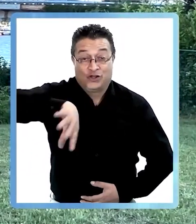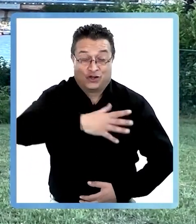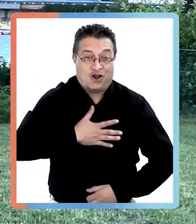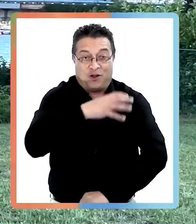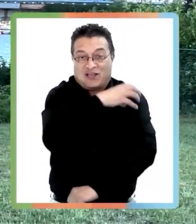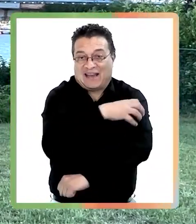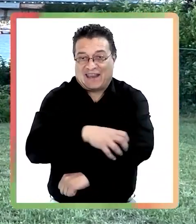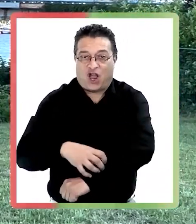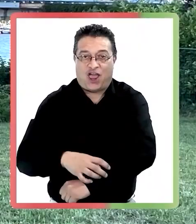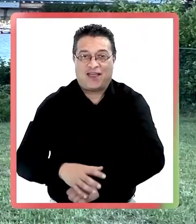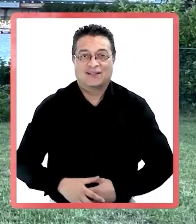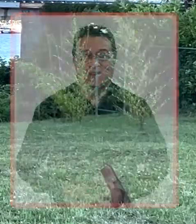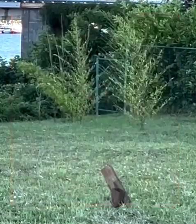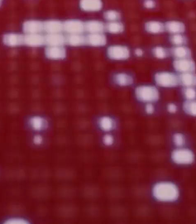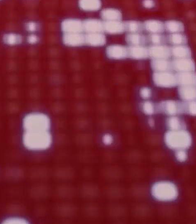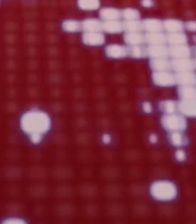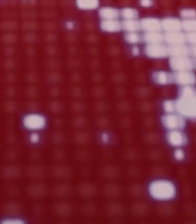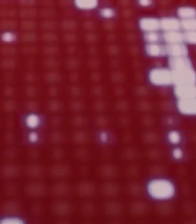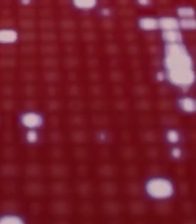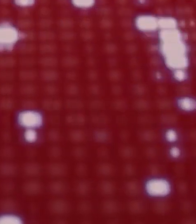Somos las regiones.